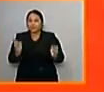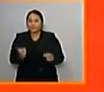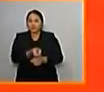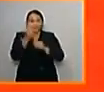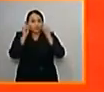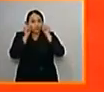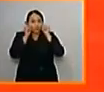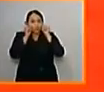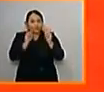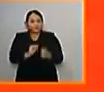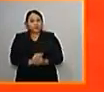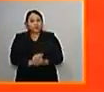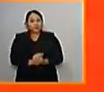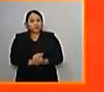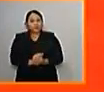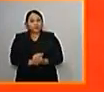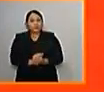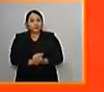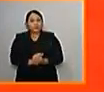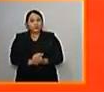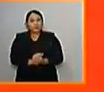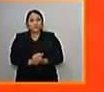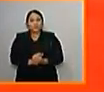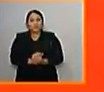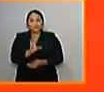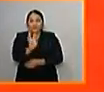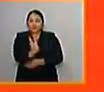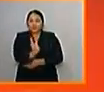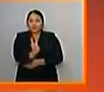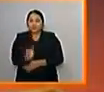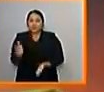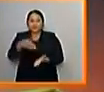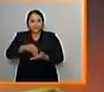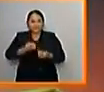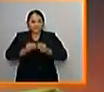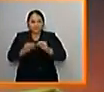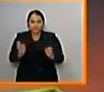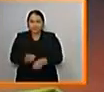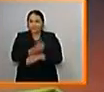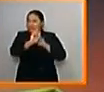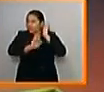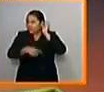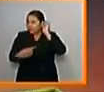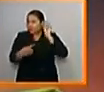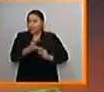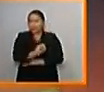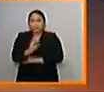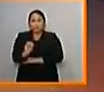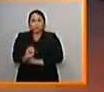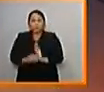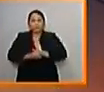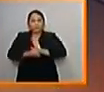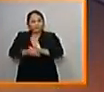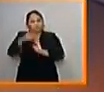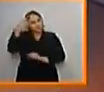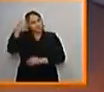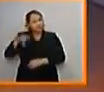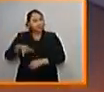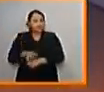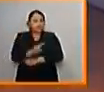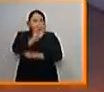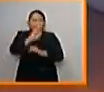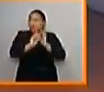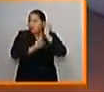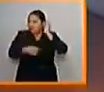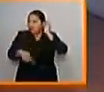atentos, el número afortunado es el 6. Número ganador para la diaria 00 con su símbolo de sueños avión y para